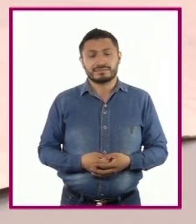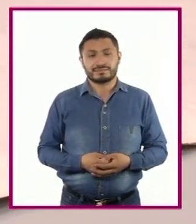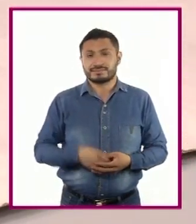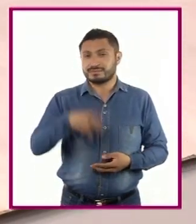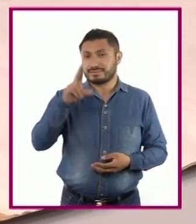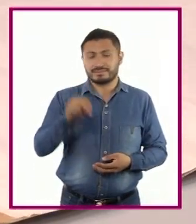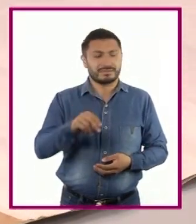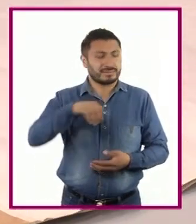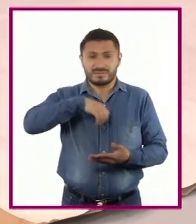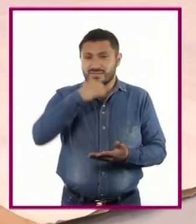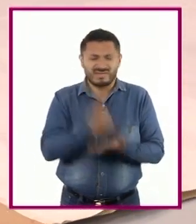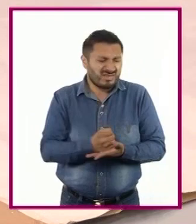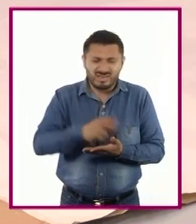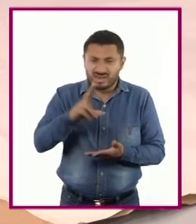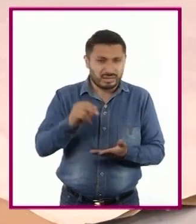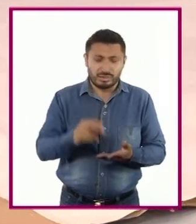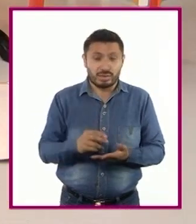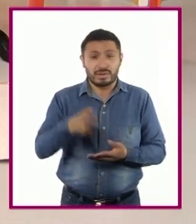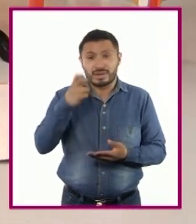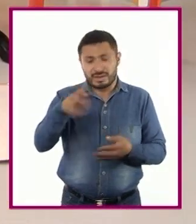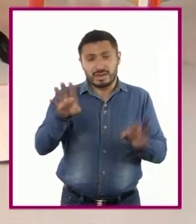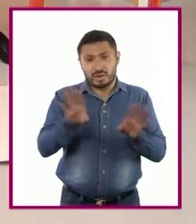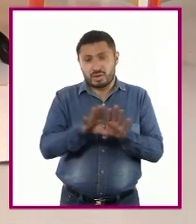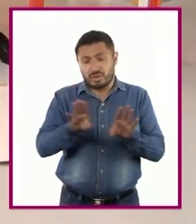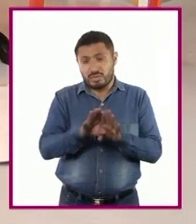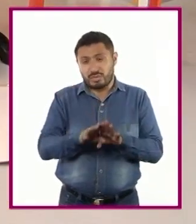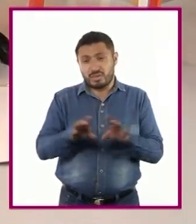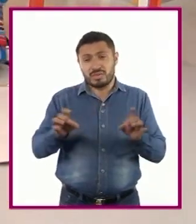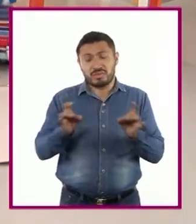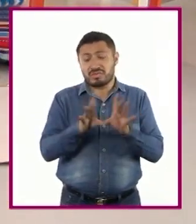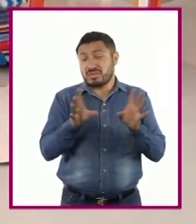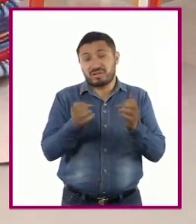No, no forzosamente. Es una condición social.